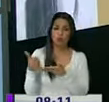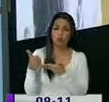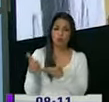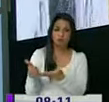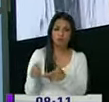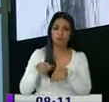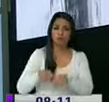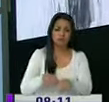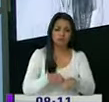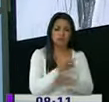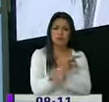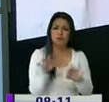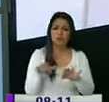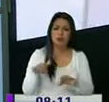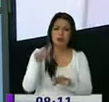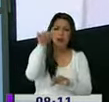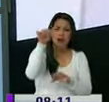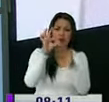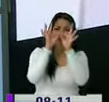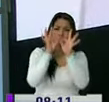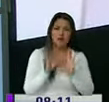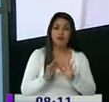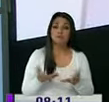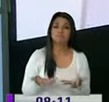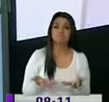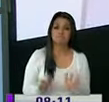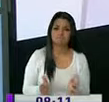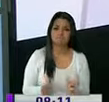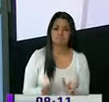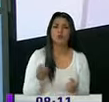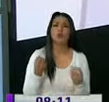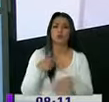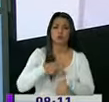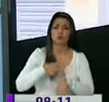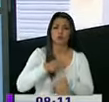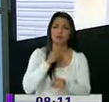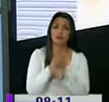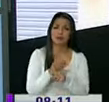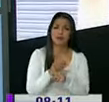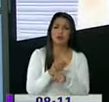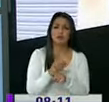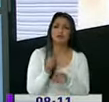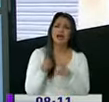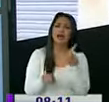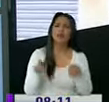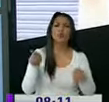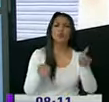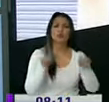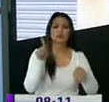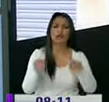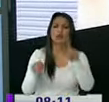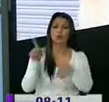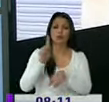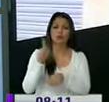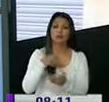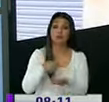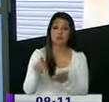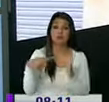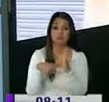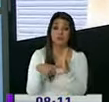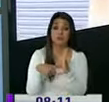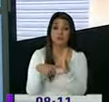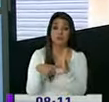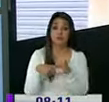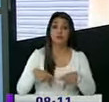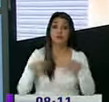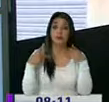tranquilidad? Escalinatas que sirven para la movilidad de los vecinos de ese sector. Sí, me dirán, es que no son muchos, así sea uno. Pagan impuestos, viven